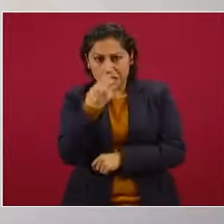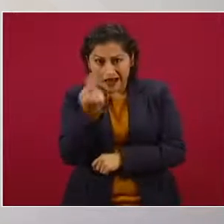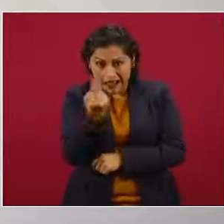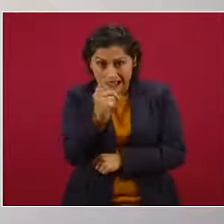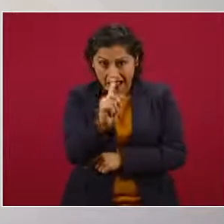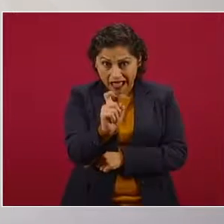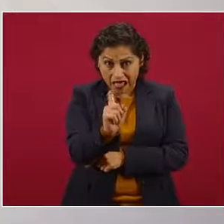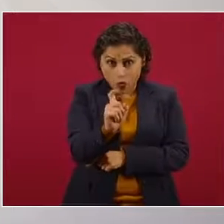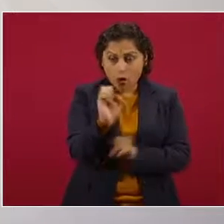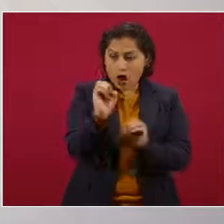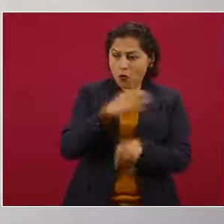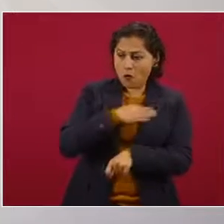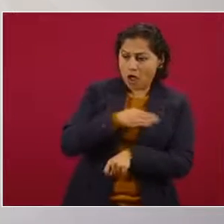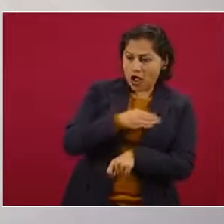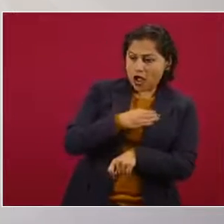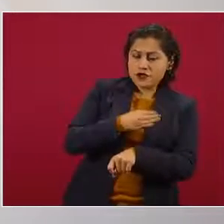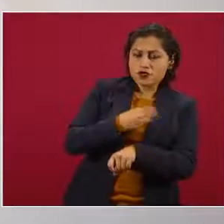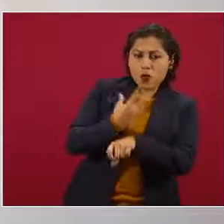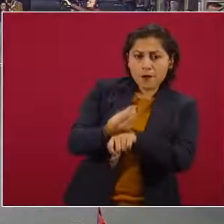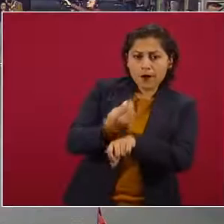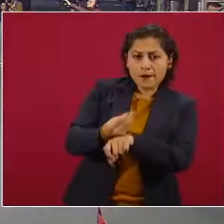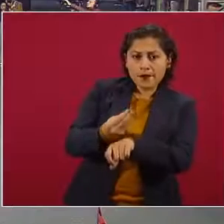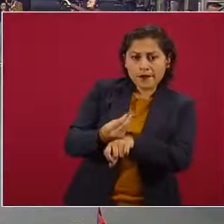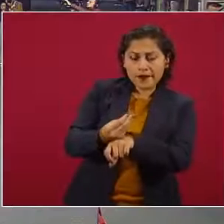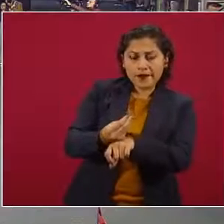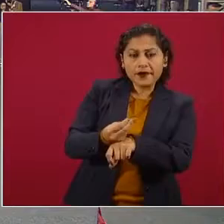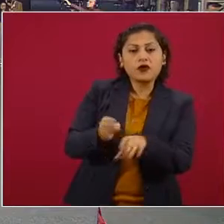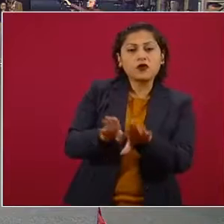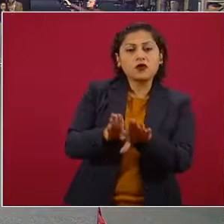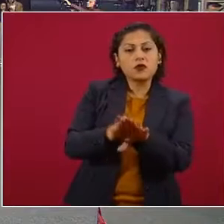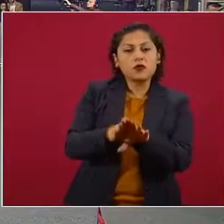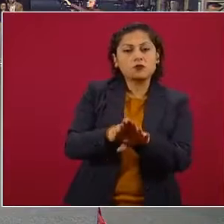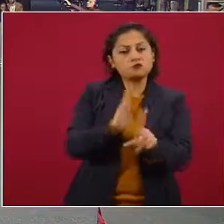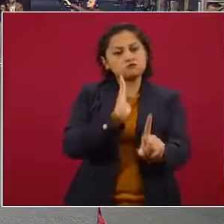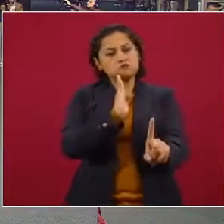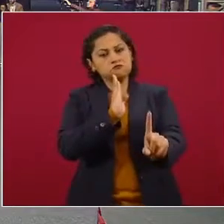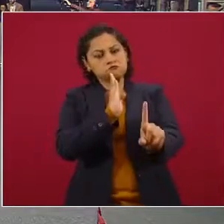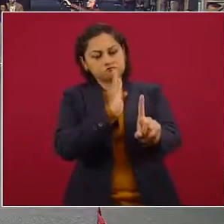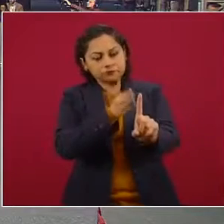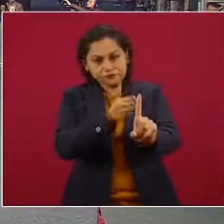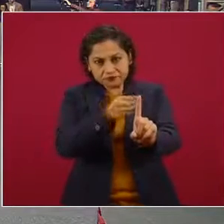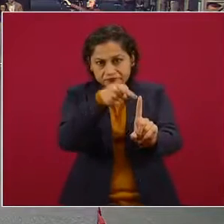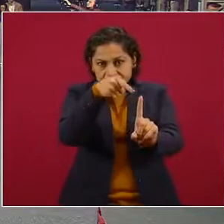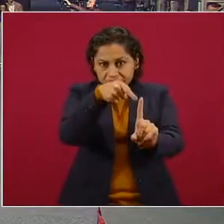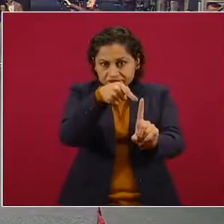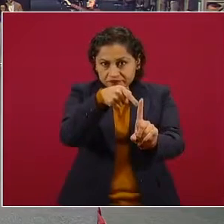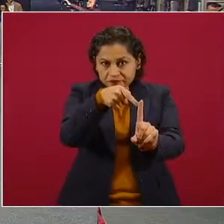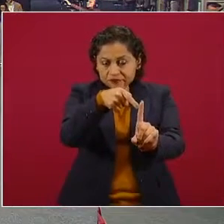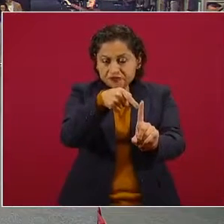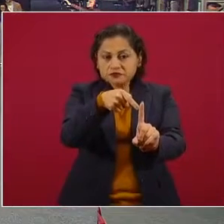que se mejoren los baños. Pues le mandamos directo